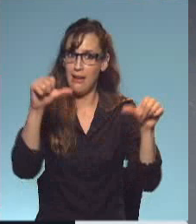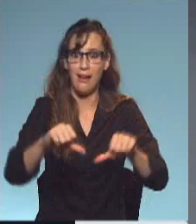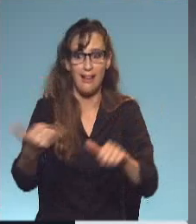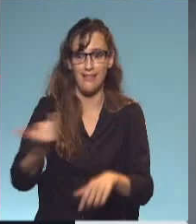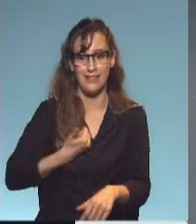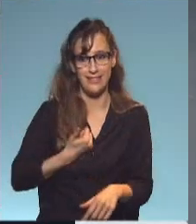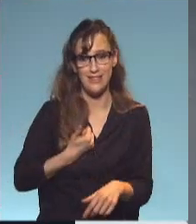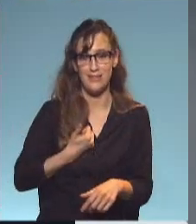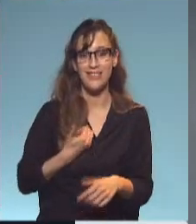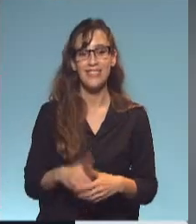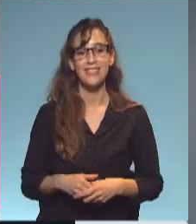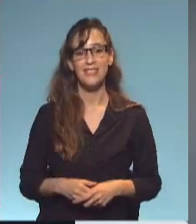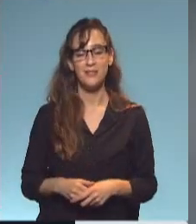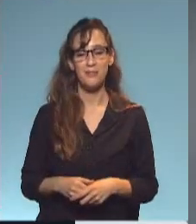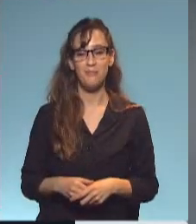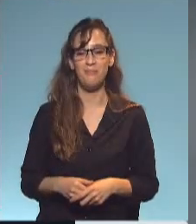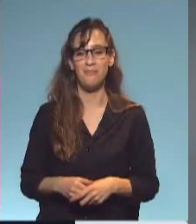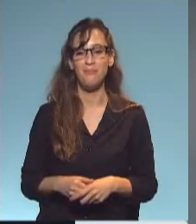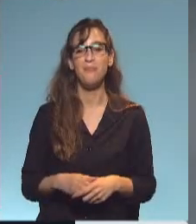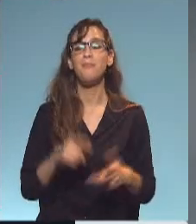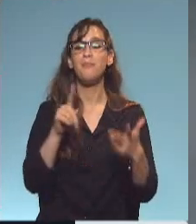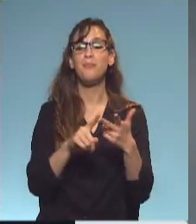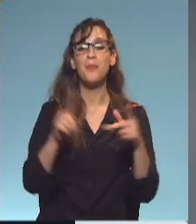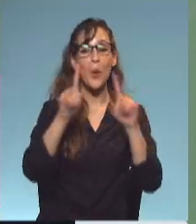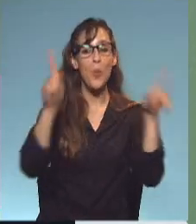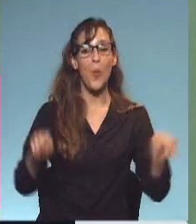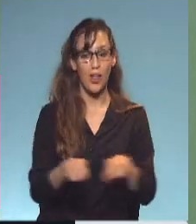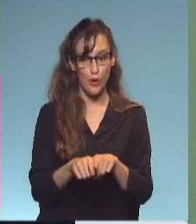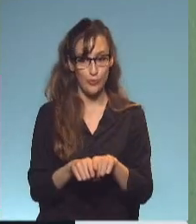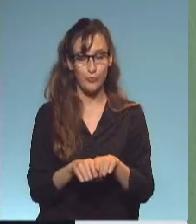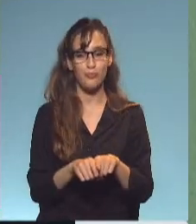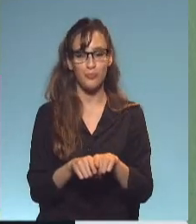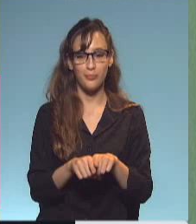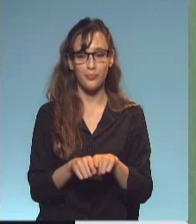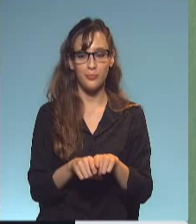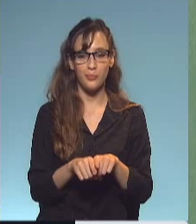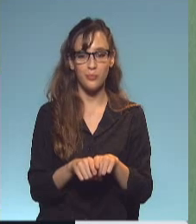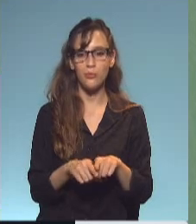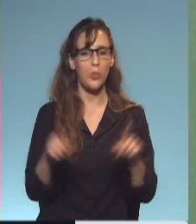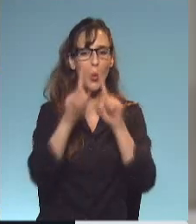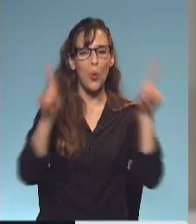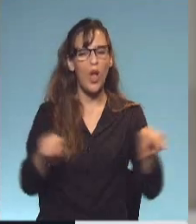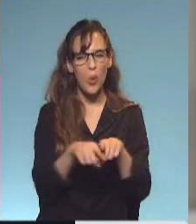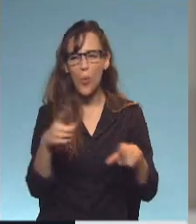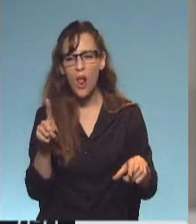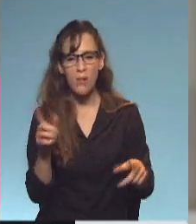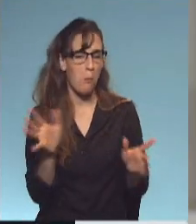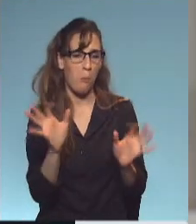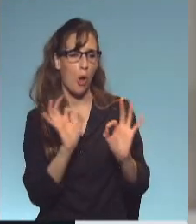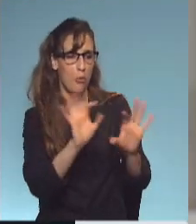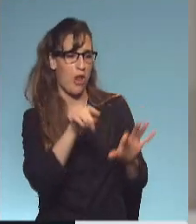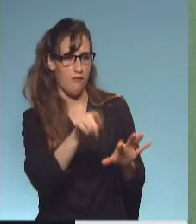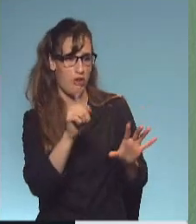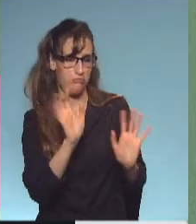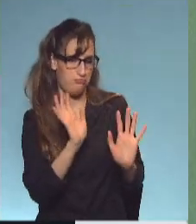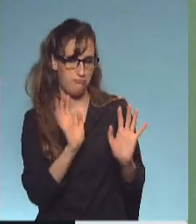favor, denme una mano. Cuadro. Romina. Claro. Cuadro. Cuadro. ¿Tres? ¿Cuadro? ¿Un cuadro en particular? No, el que quieras. Un cuadro